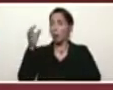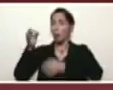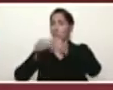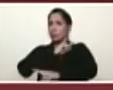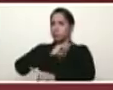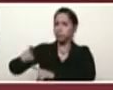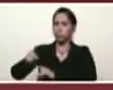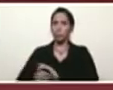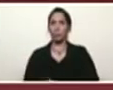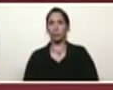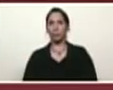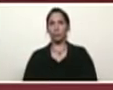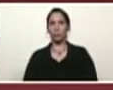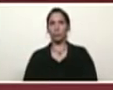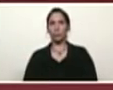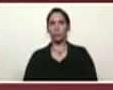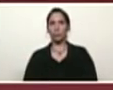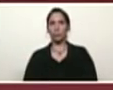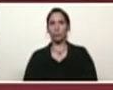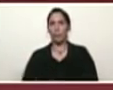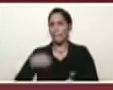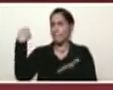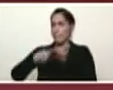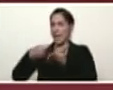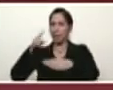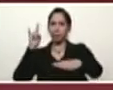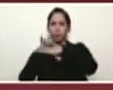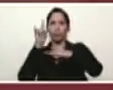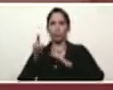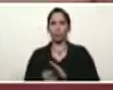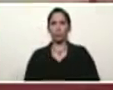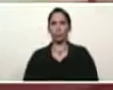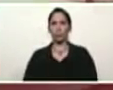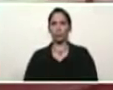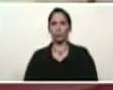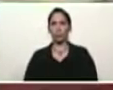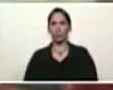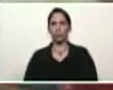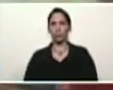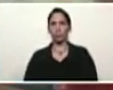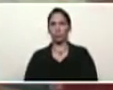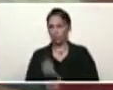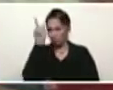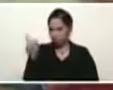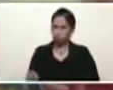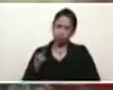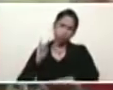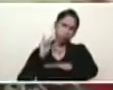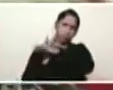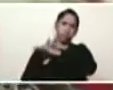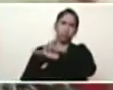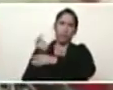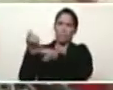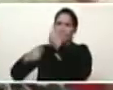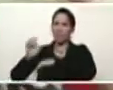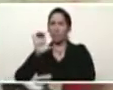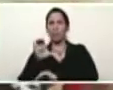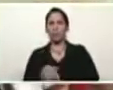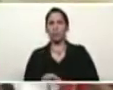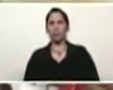justicia venezolana para que pague su traición. ¡Traidor! ¡Vende patria!